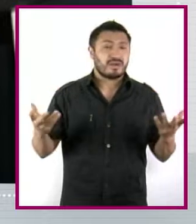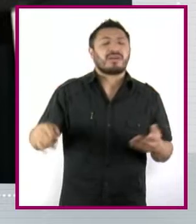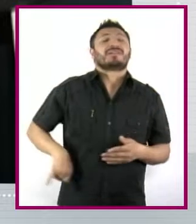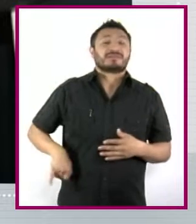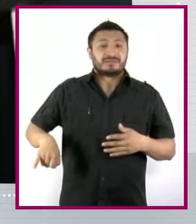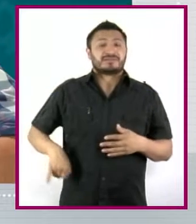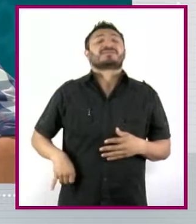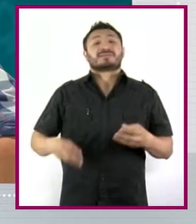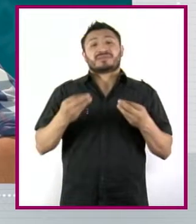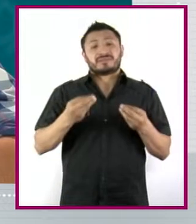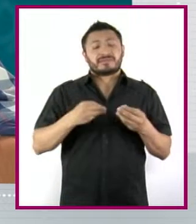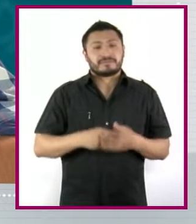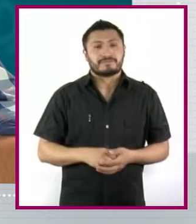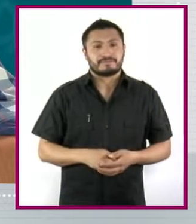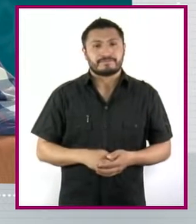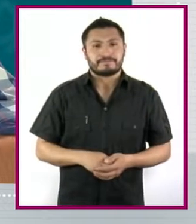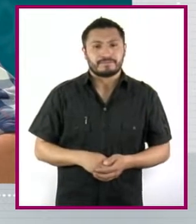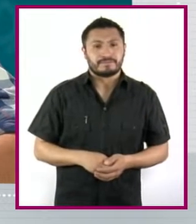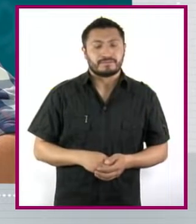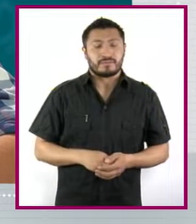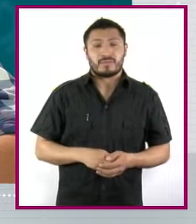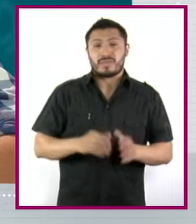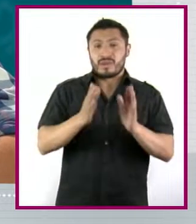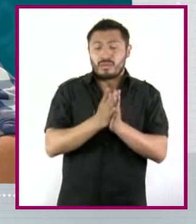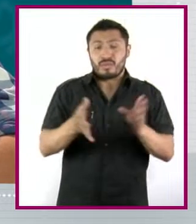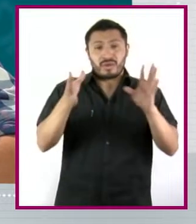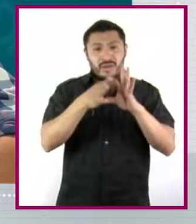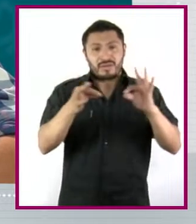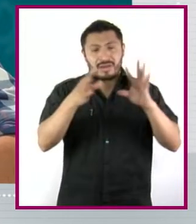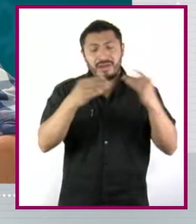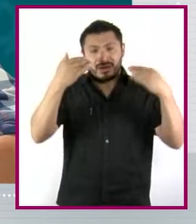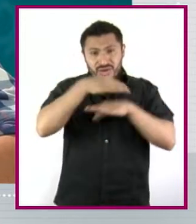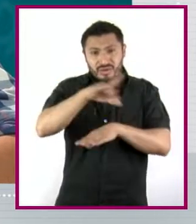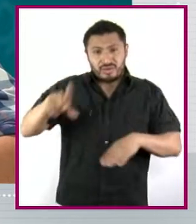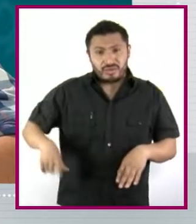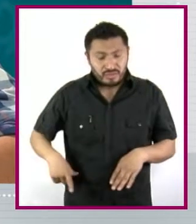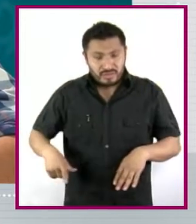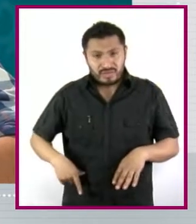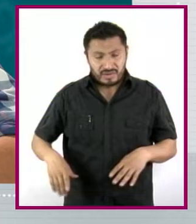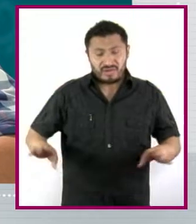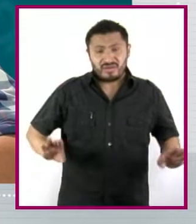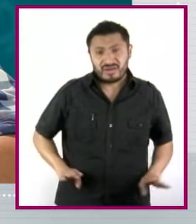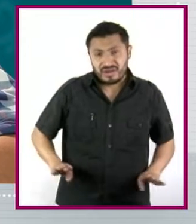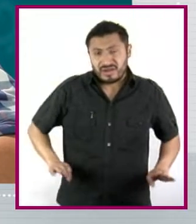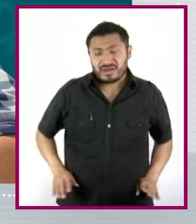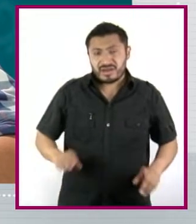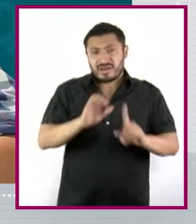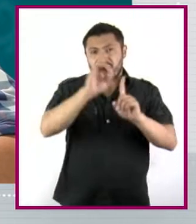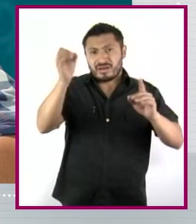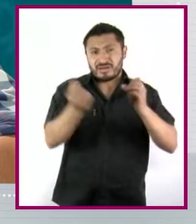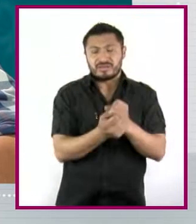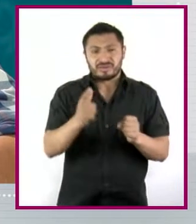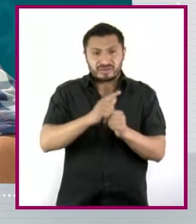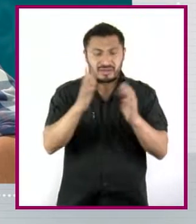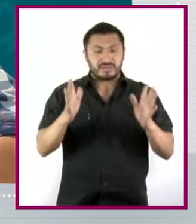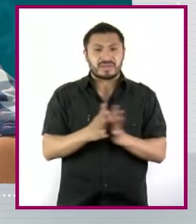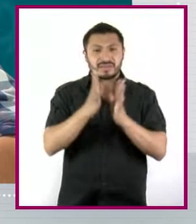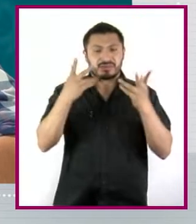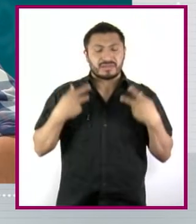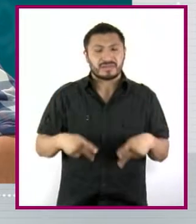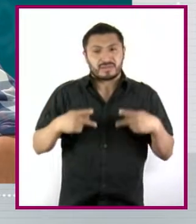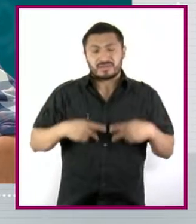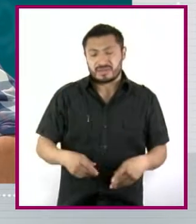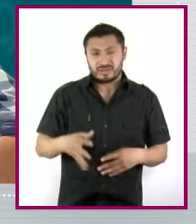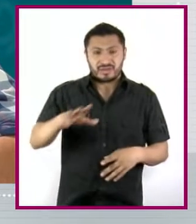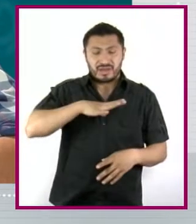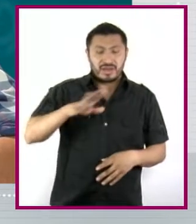interesado bastante. ¿Podrías platicarnos sobre las formas de gobierno, organización social y participación ciudadana que practican estas